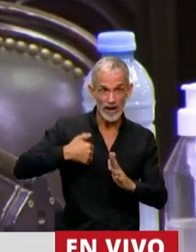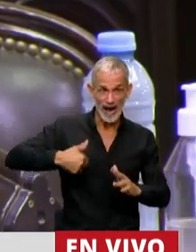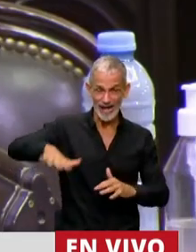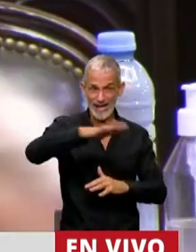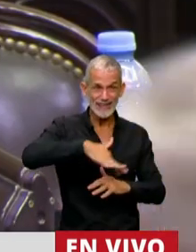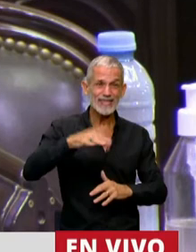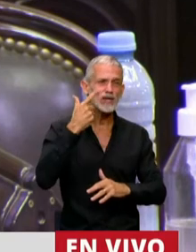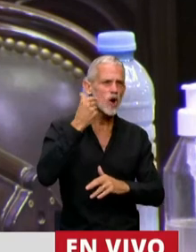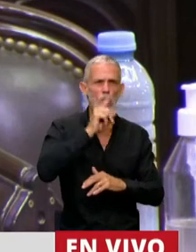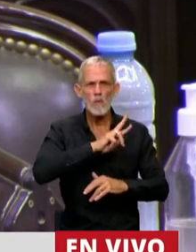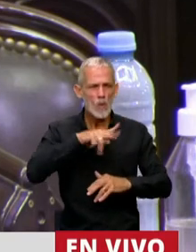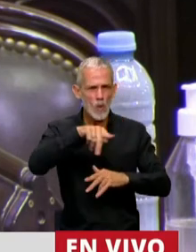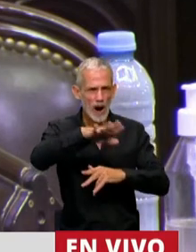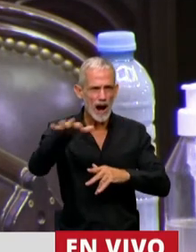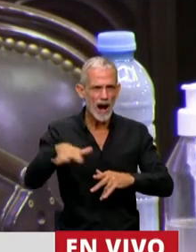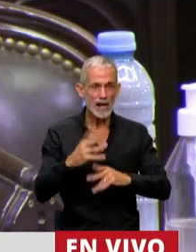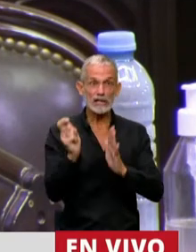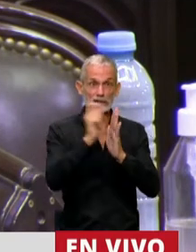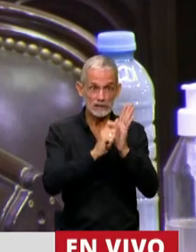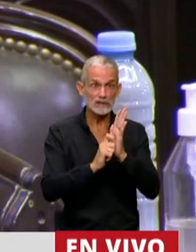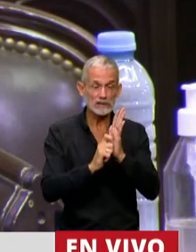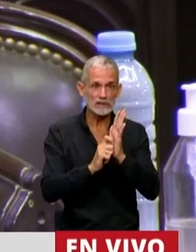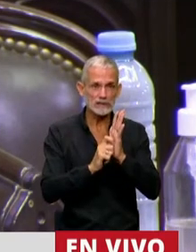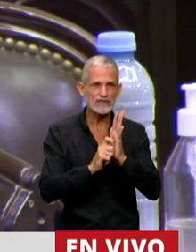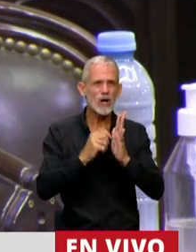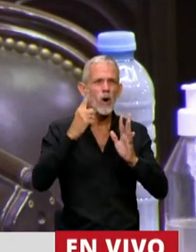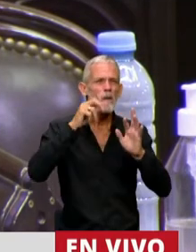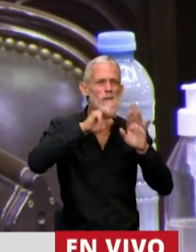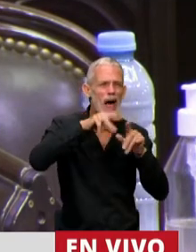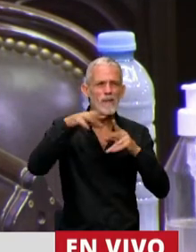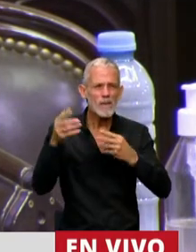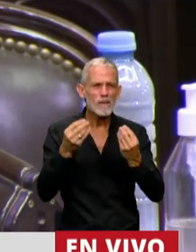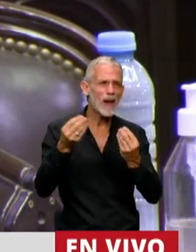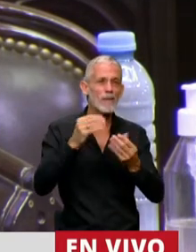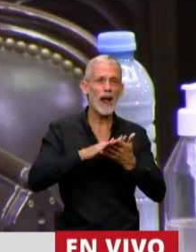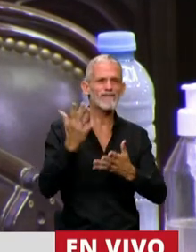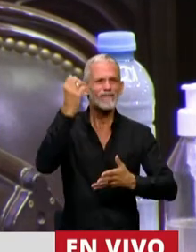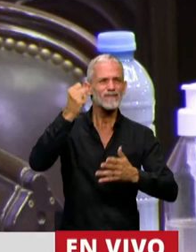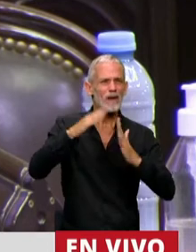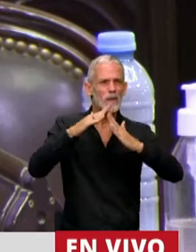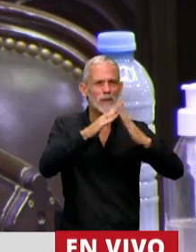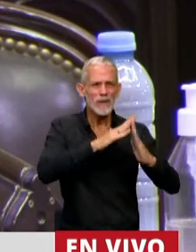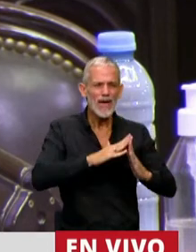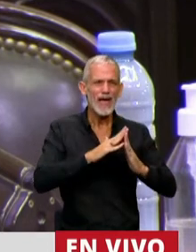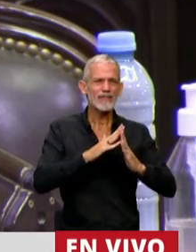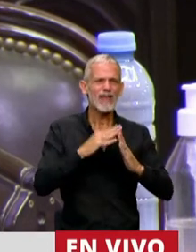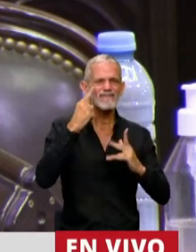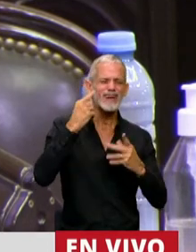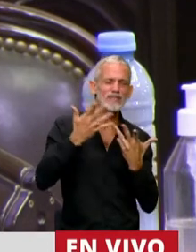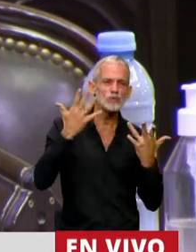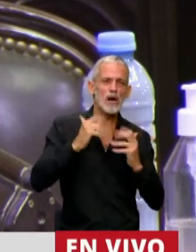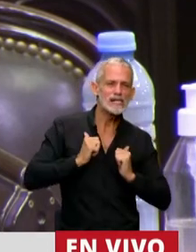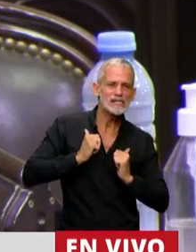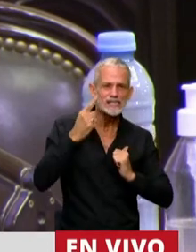argentinos que están anotados en los distintos institutos de las viviendas, en las provincias, están con la esperanza de